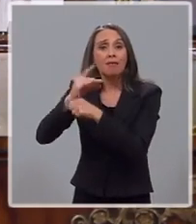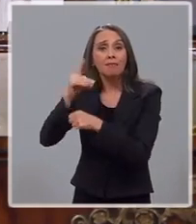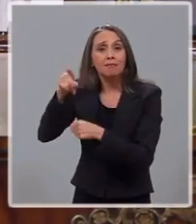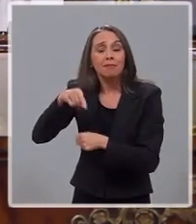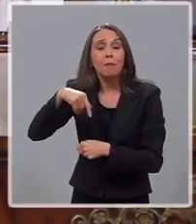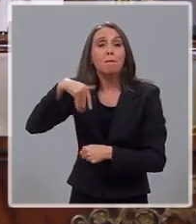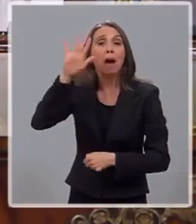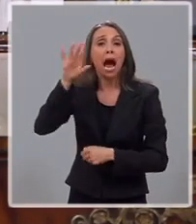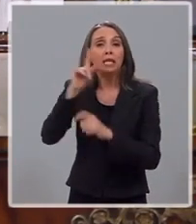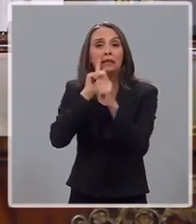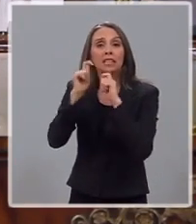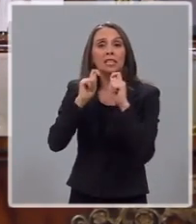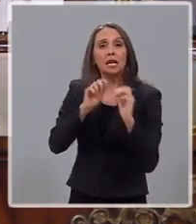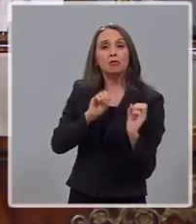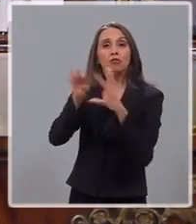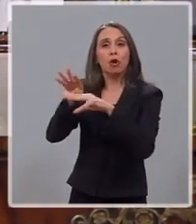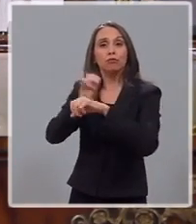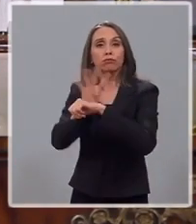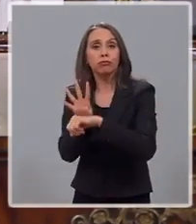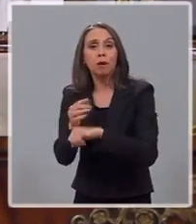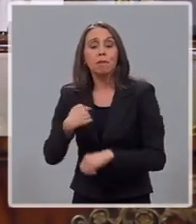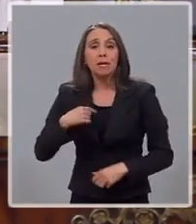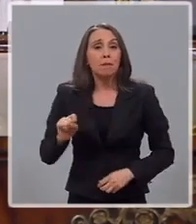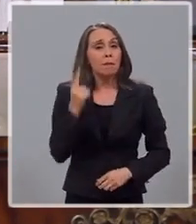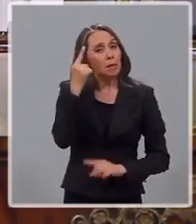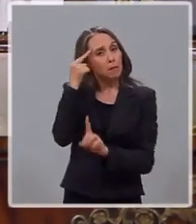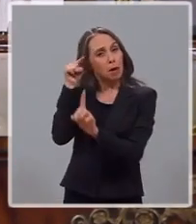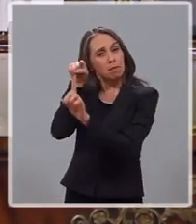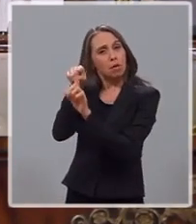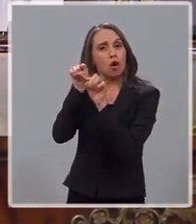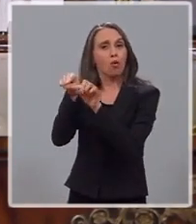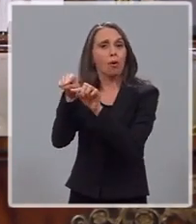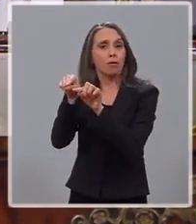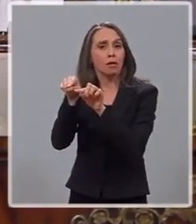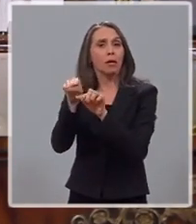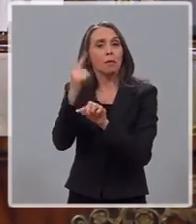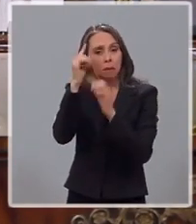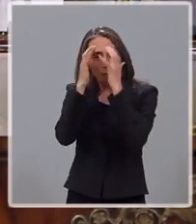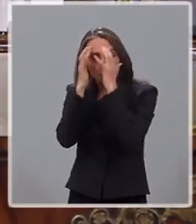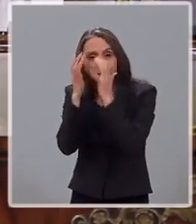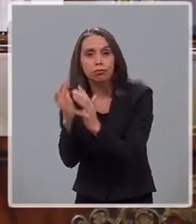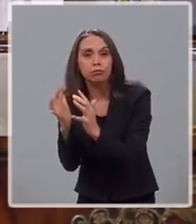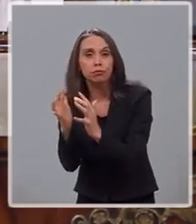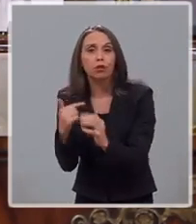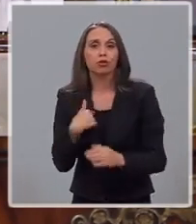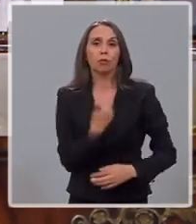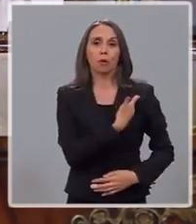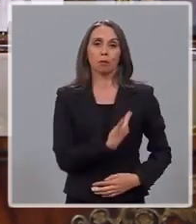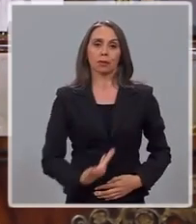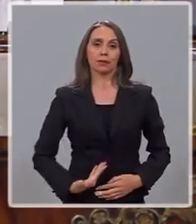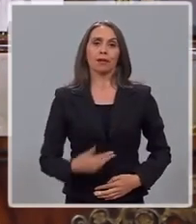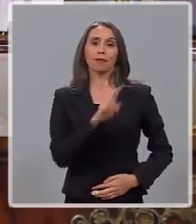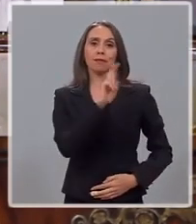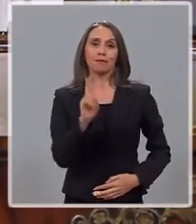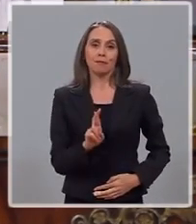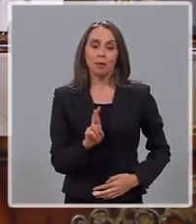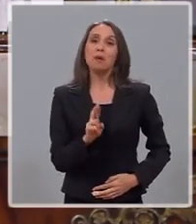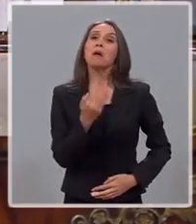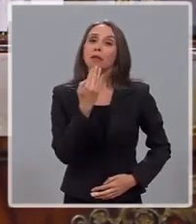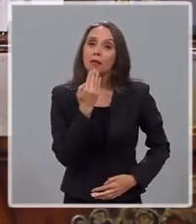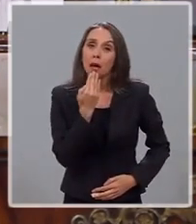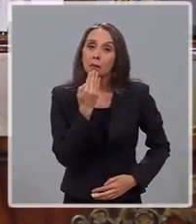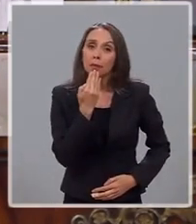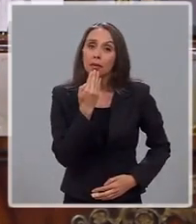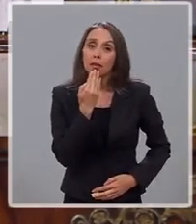los mayores riesgos es mi primera prioridad y mi primera ocupación como presidente de la república y también